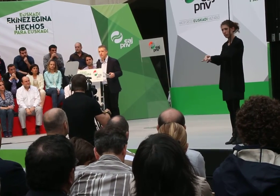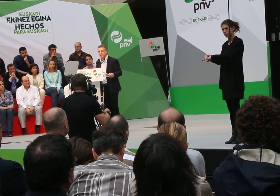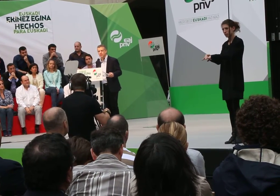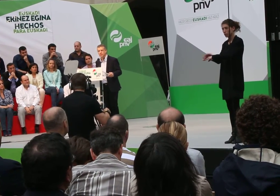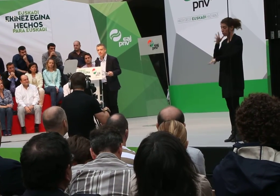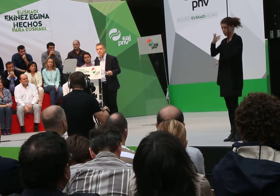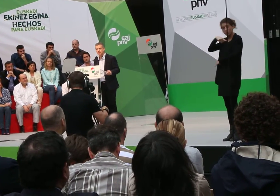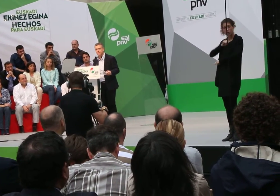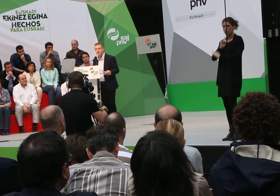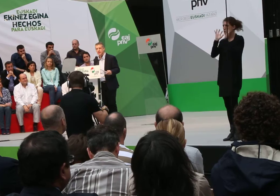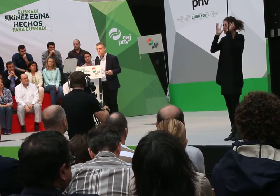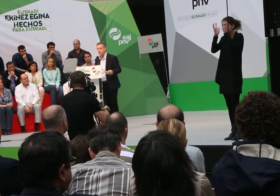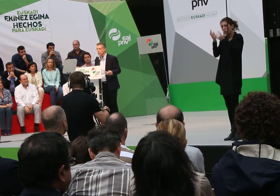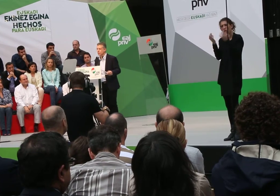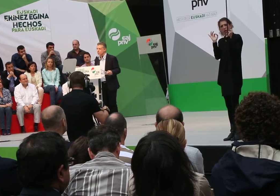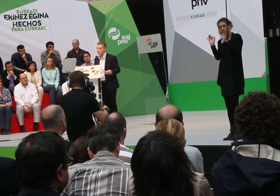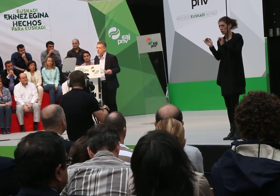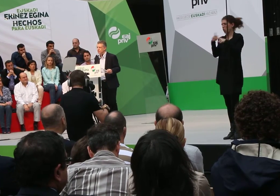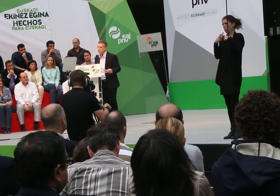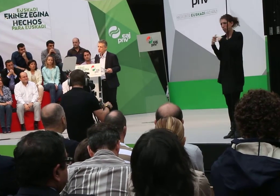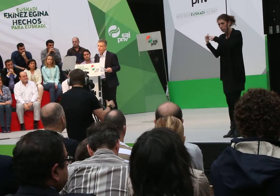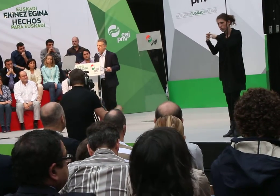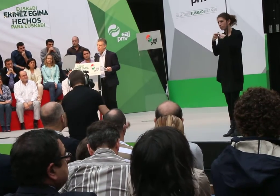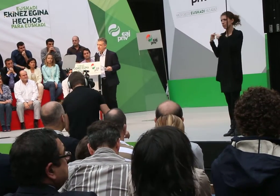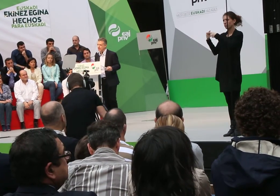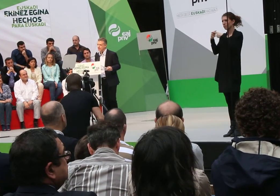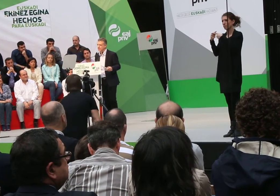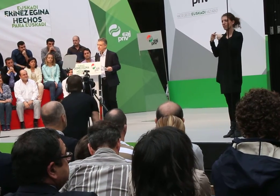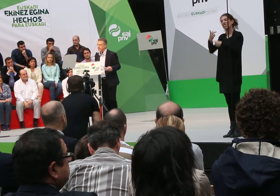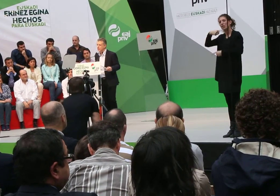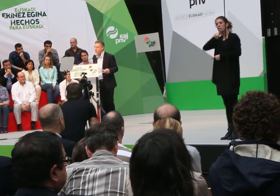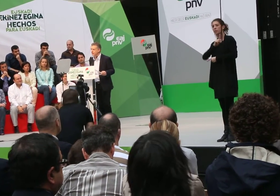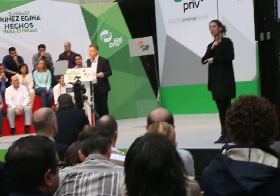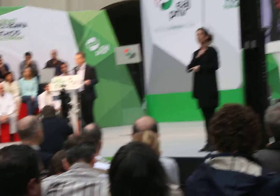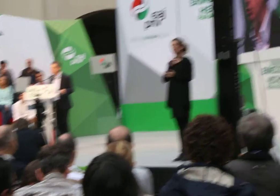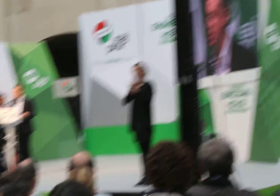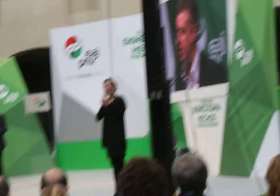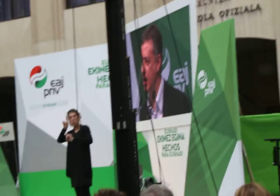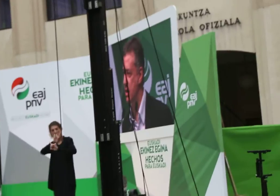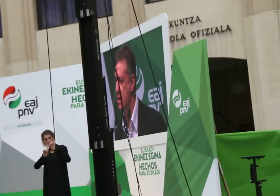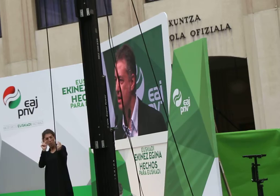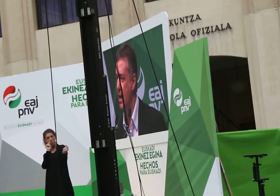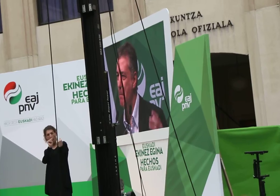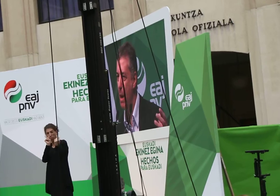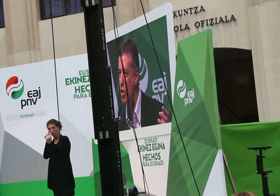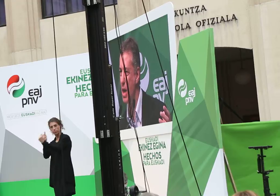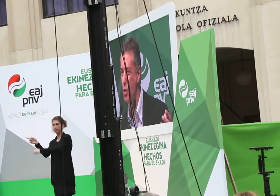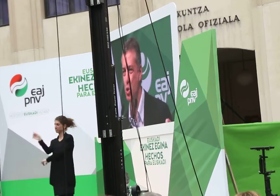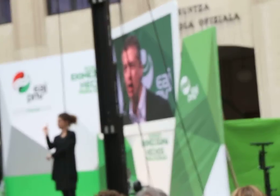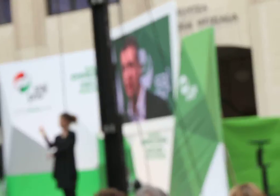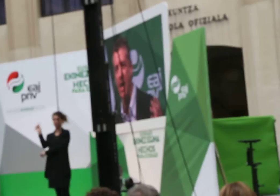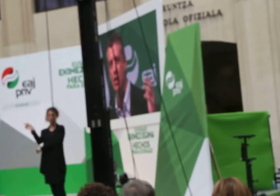esfuerzo compartido. Y nosotros no vamos a caer en enfrentamientos estériles. Vamos